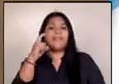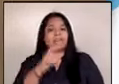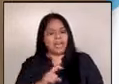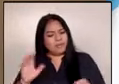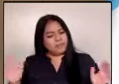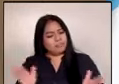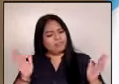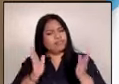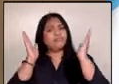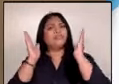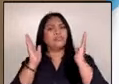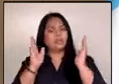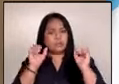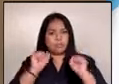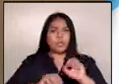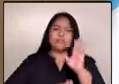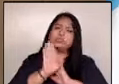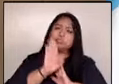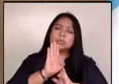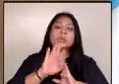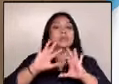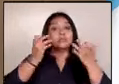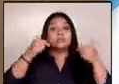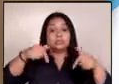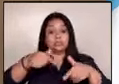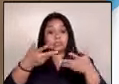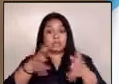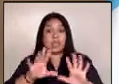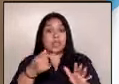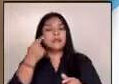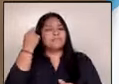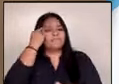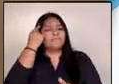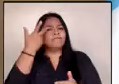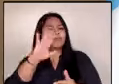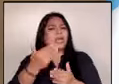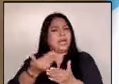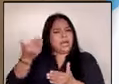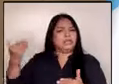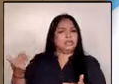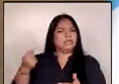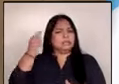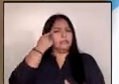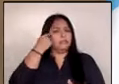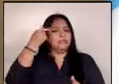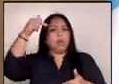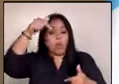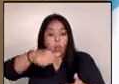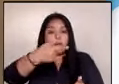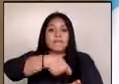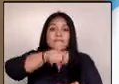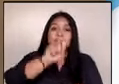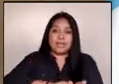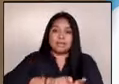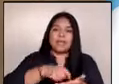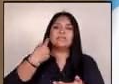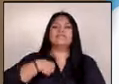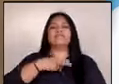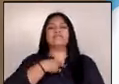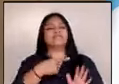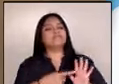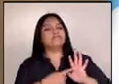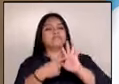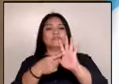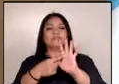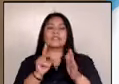desarrollarse y con este memorándum que ya habíamos planeado entonces que hoy firmamos lo que hacemos Es demostrar